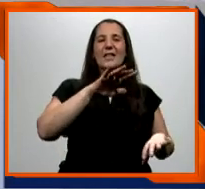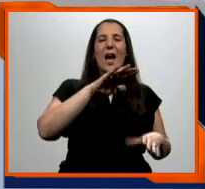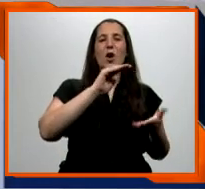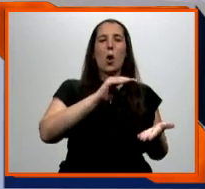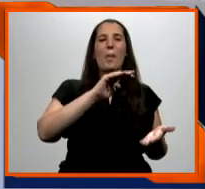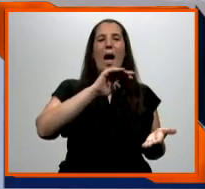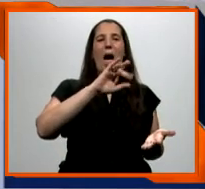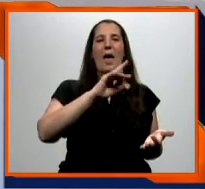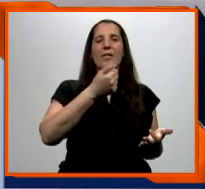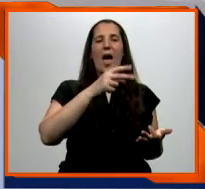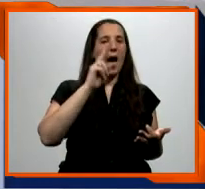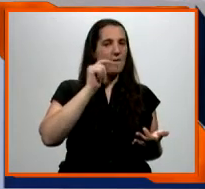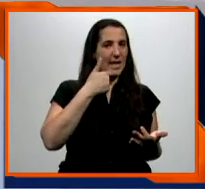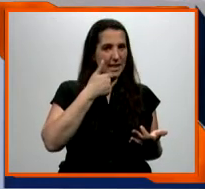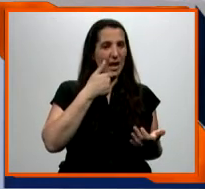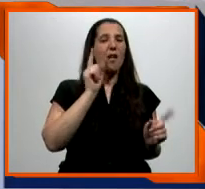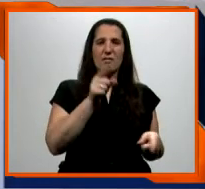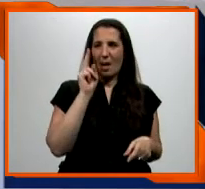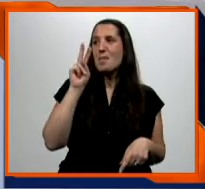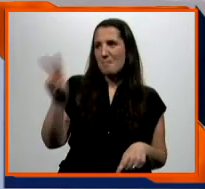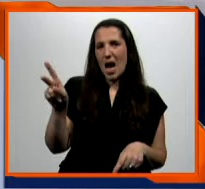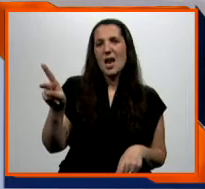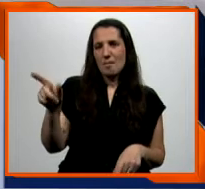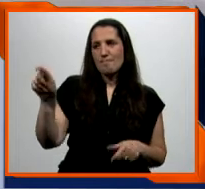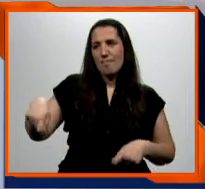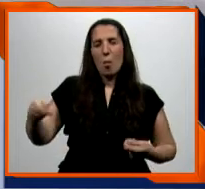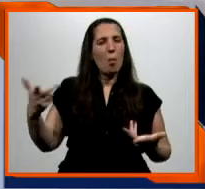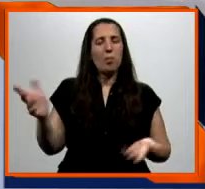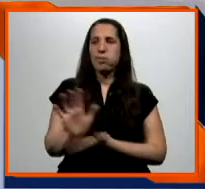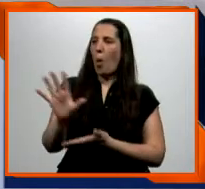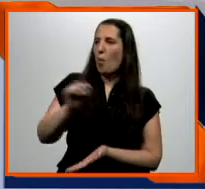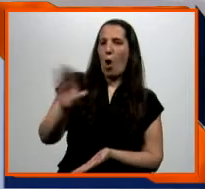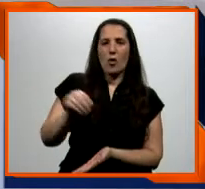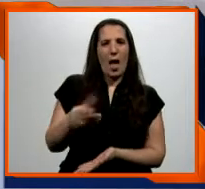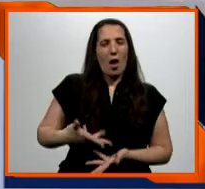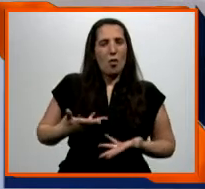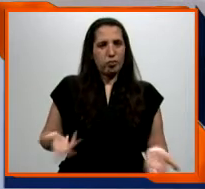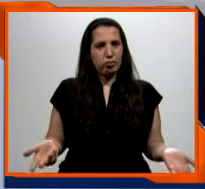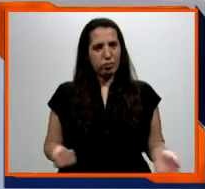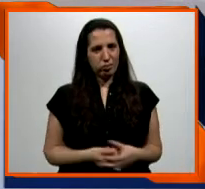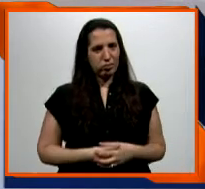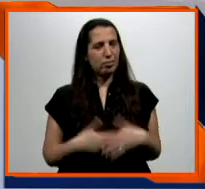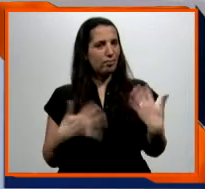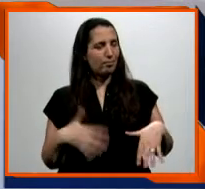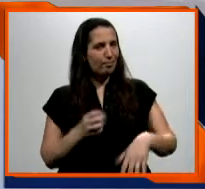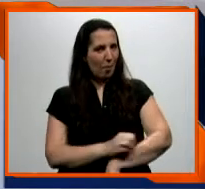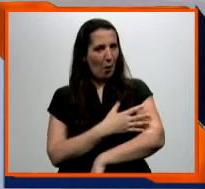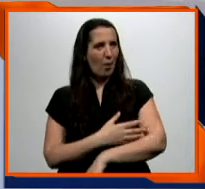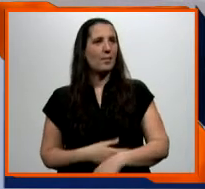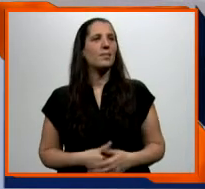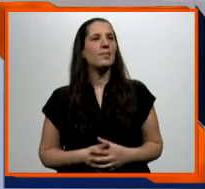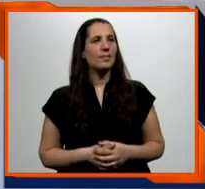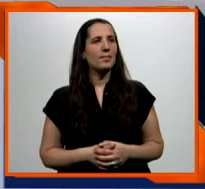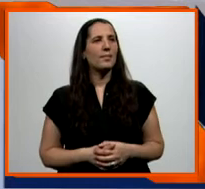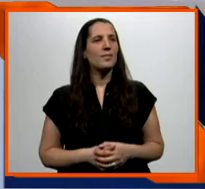en una de las últimas presentaciones de Argentina, casi como abanderado en el momento del himno. ¿Cómo abanderado en realidad? Salió con la bandera argentina.